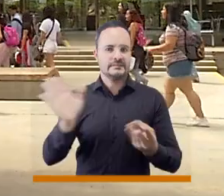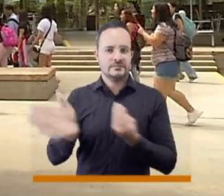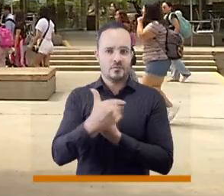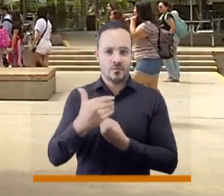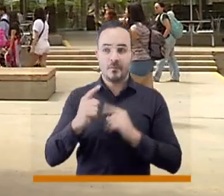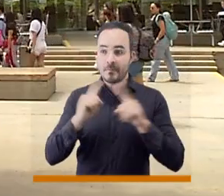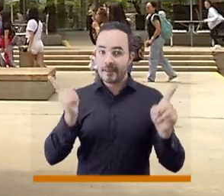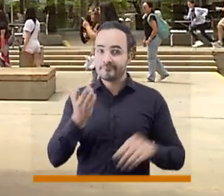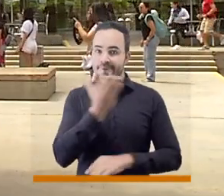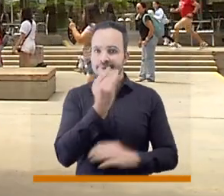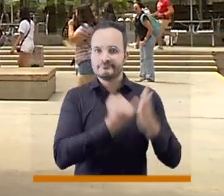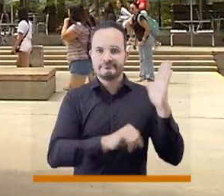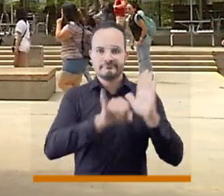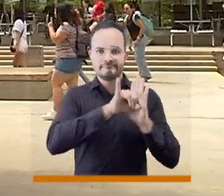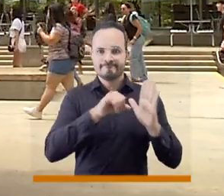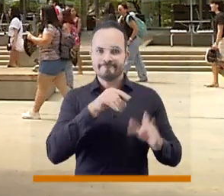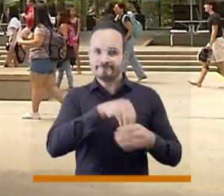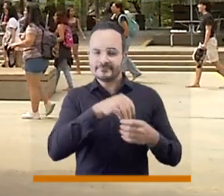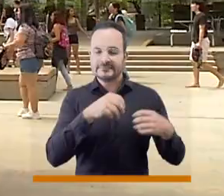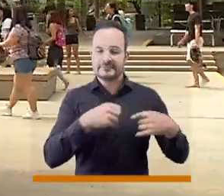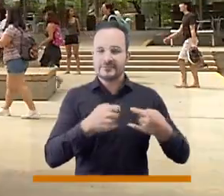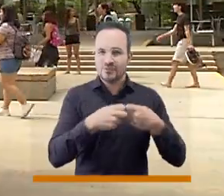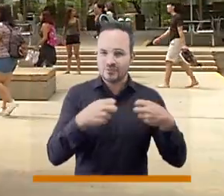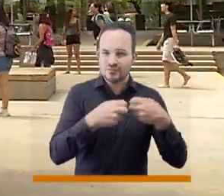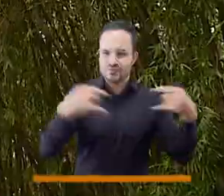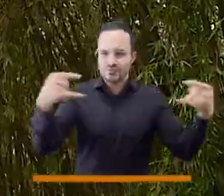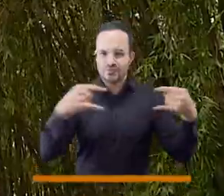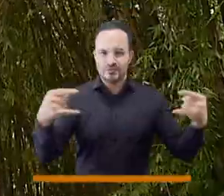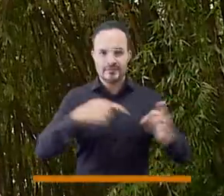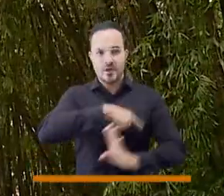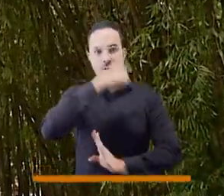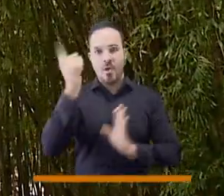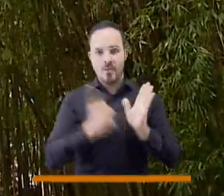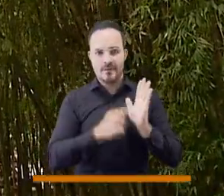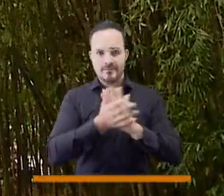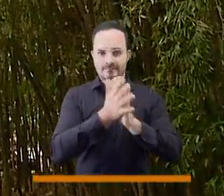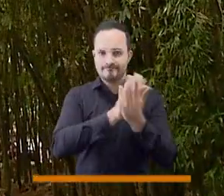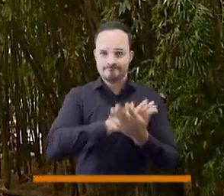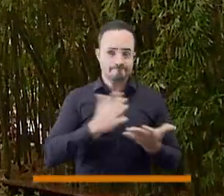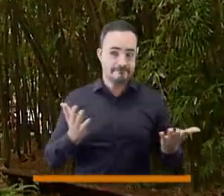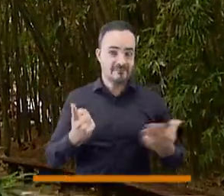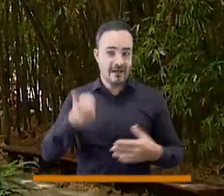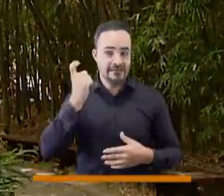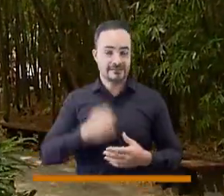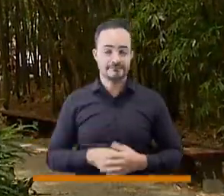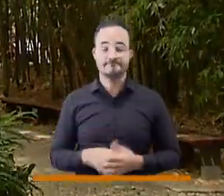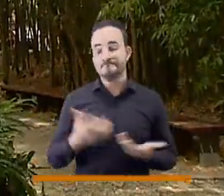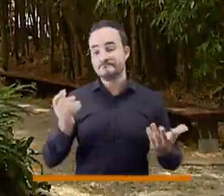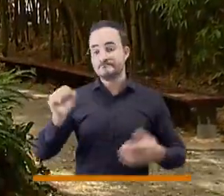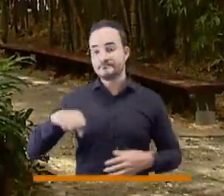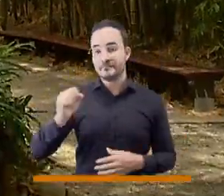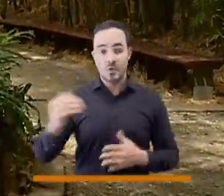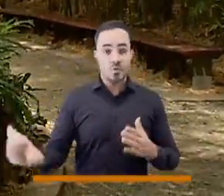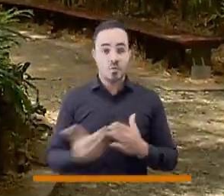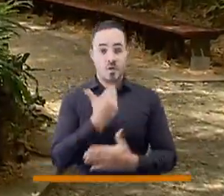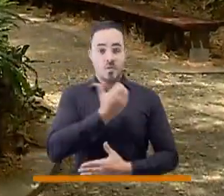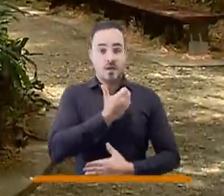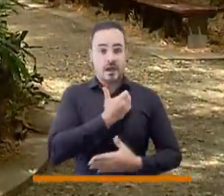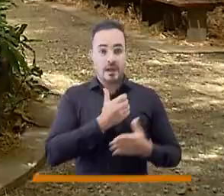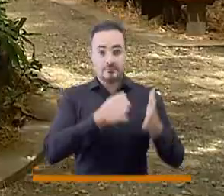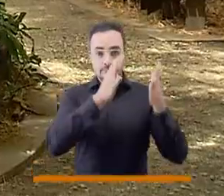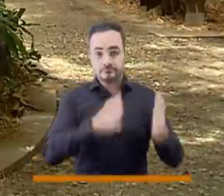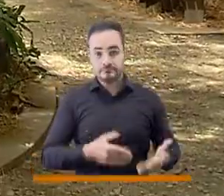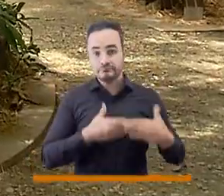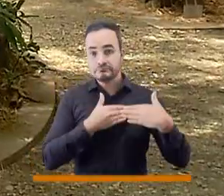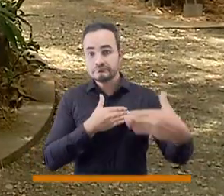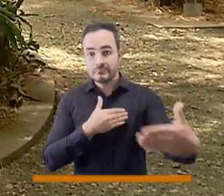para lograr construir en pleno la obra de Hidroituango. ¿Cómo la va viendo? Bueno, lo primero es que sin duda el próximo alcalde tiene que